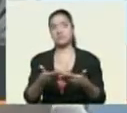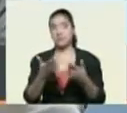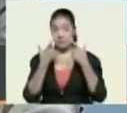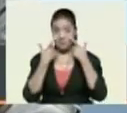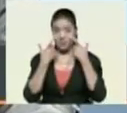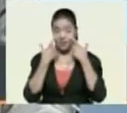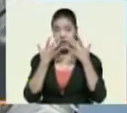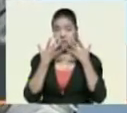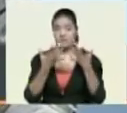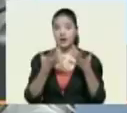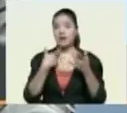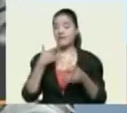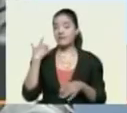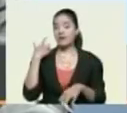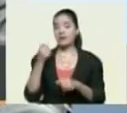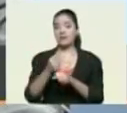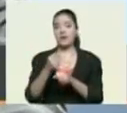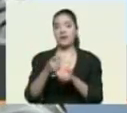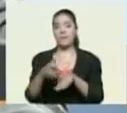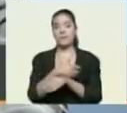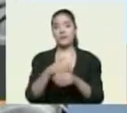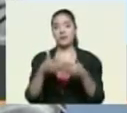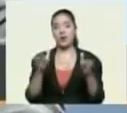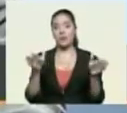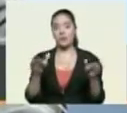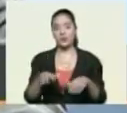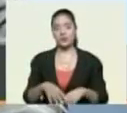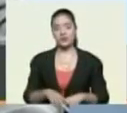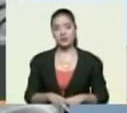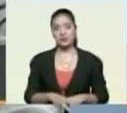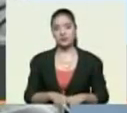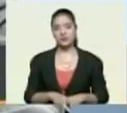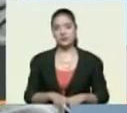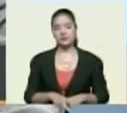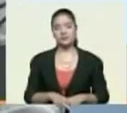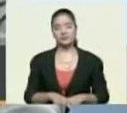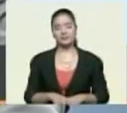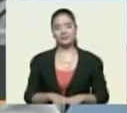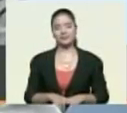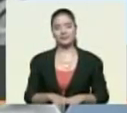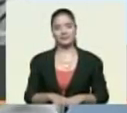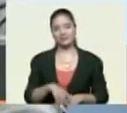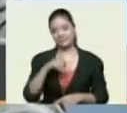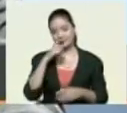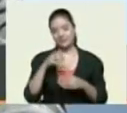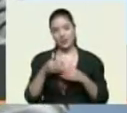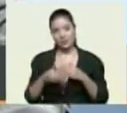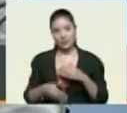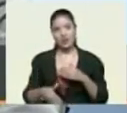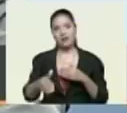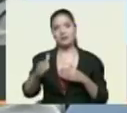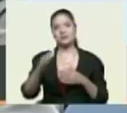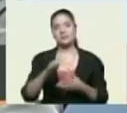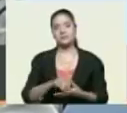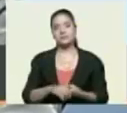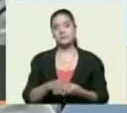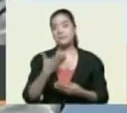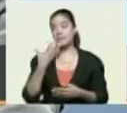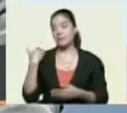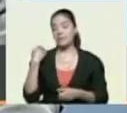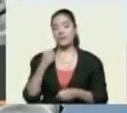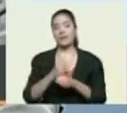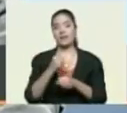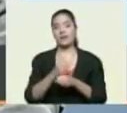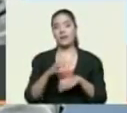queda en evidencia la anterior gestión del Ministerio Público, a pesar de que fueron cometidos en esos años, la anterior gestión